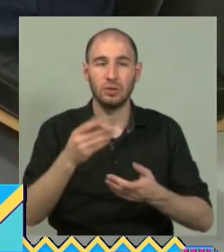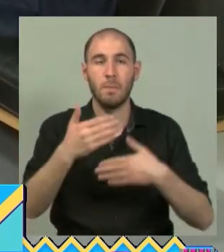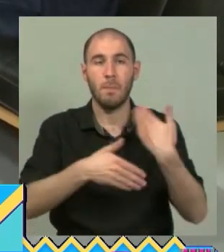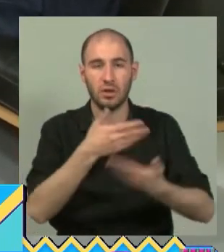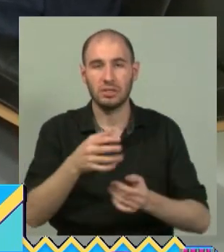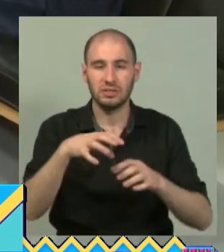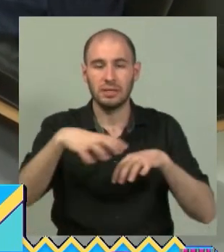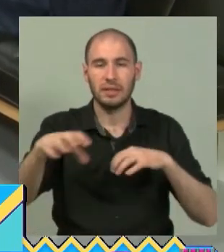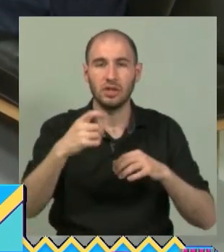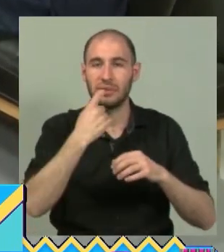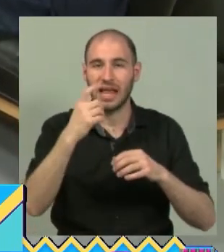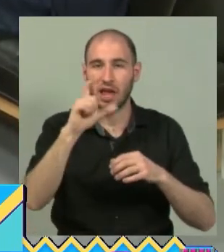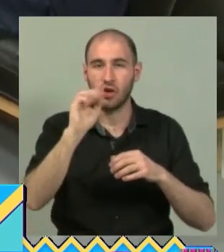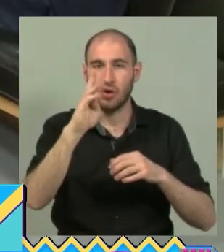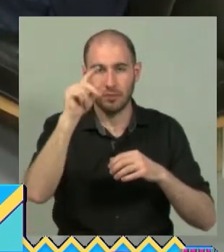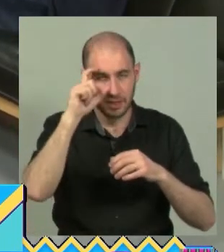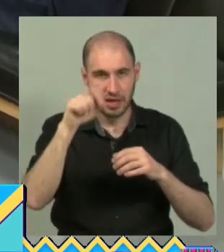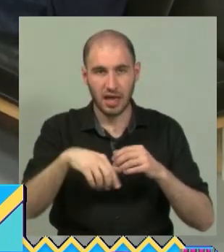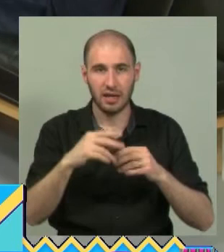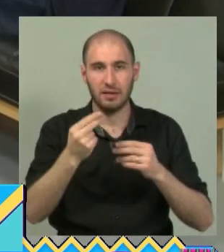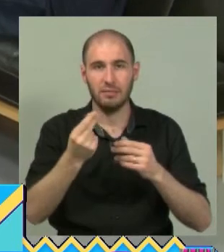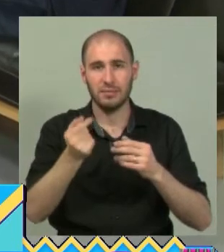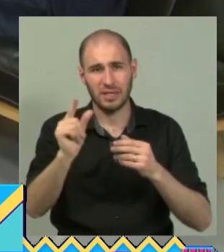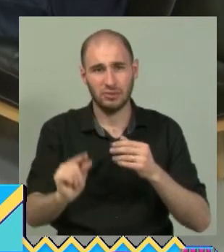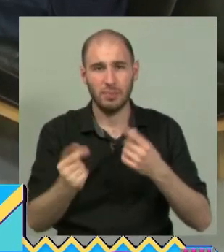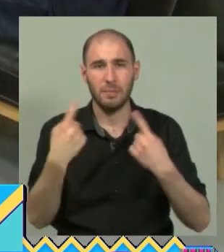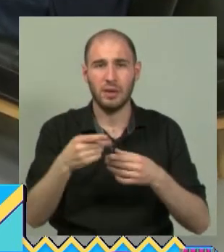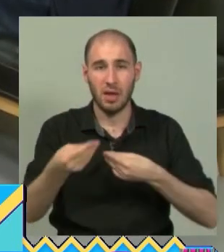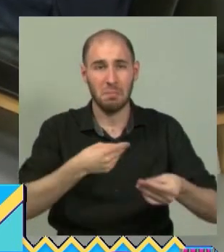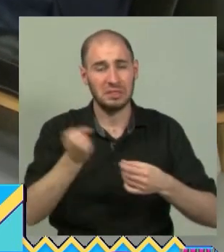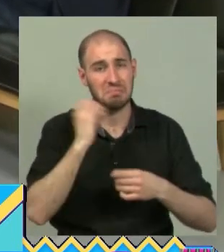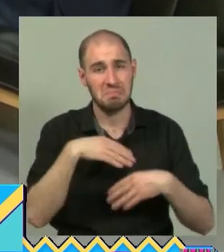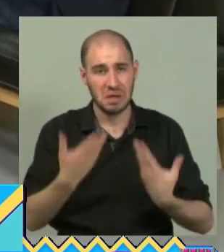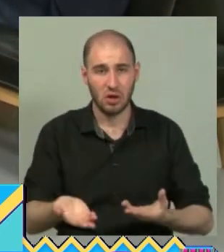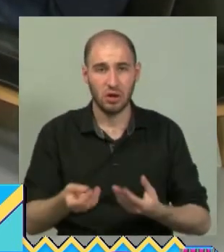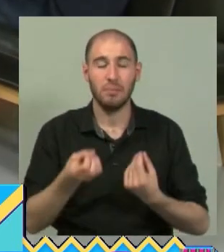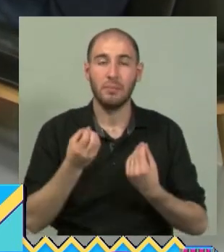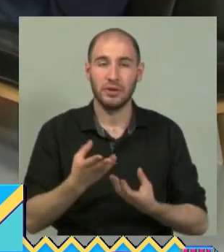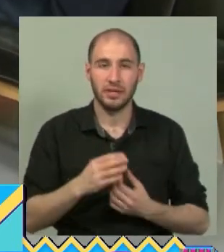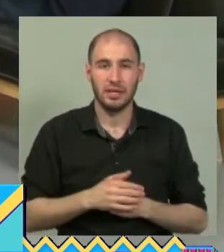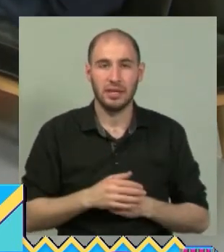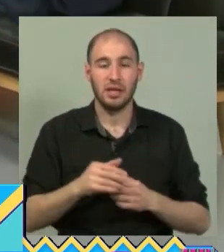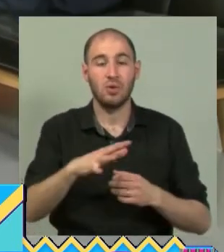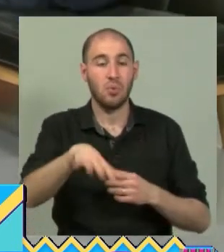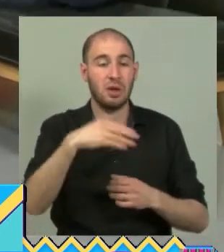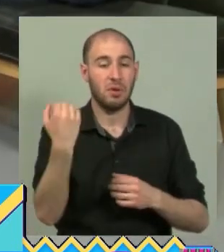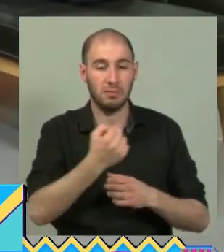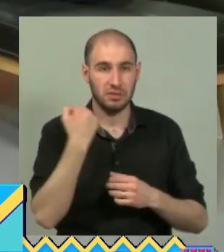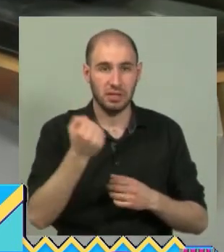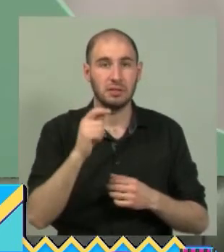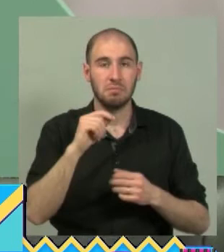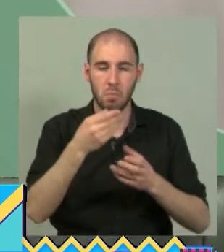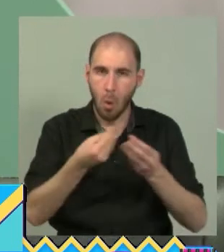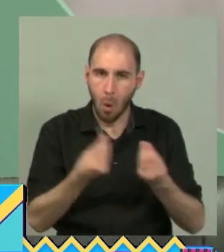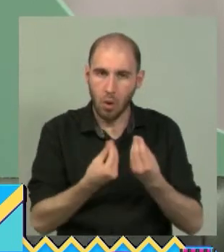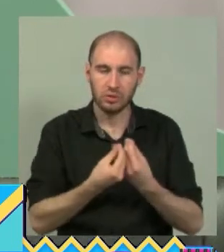para separar el cobre, por el cual tiene mucho menor rendimiento, pero a la empresa le conviene, porque el yacimiento es importante, es muy rico.